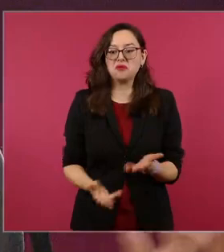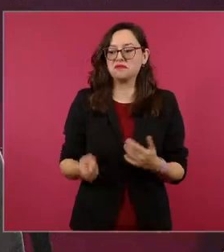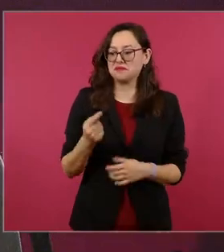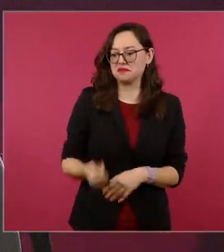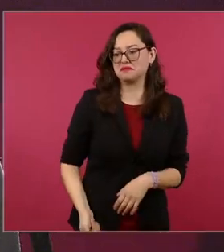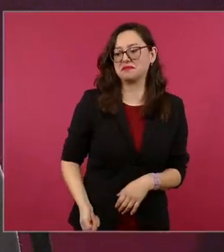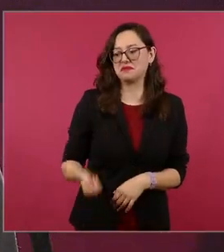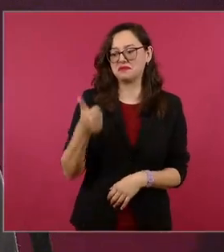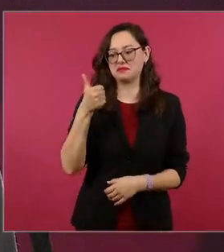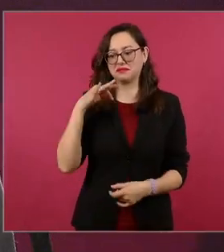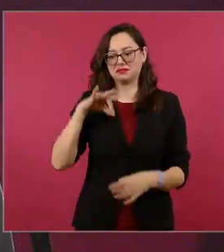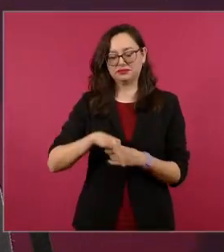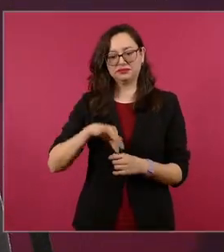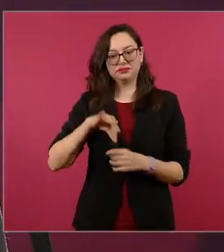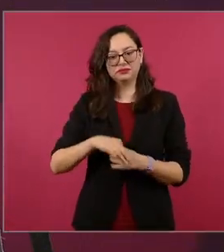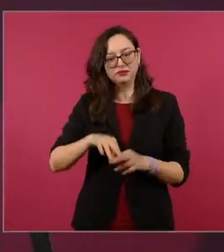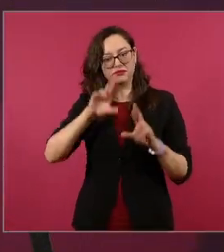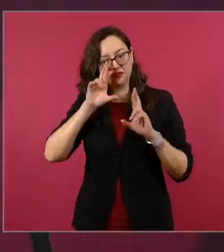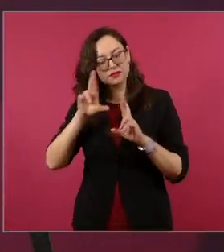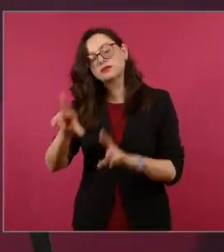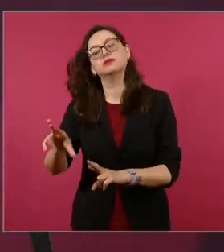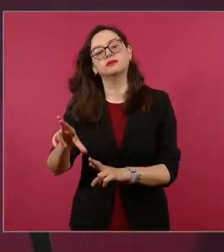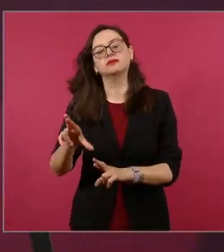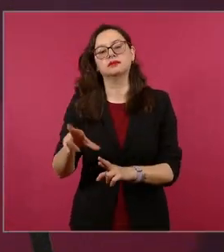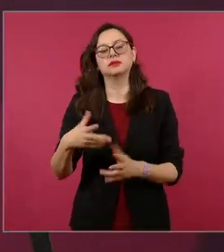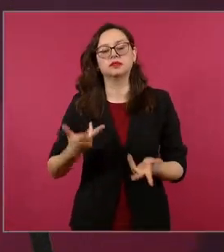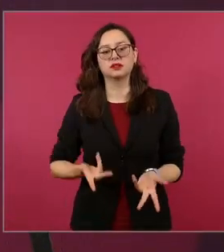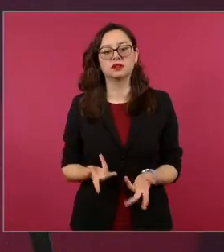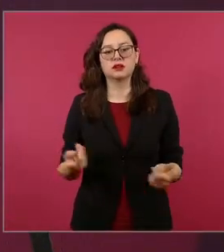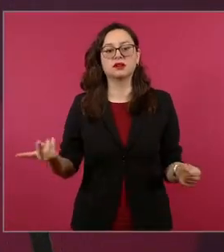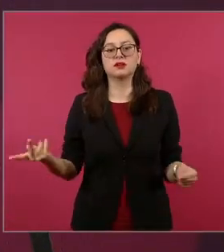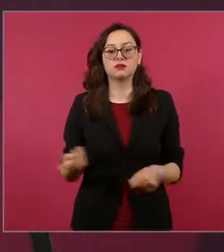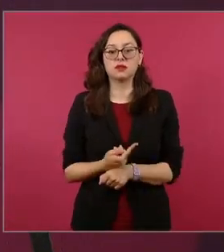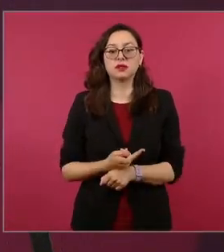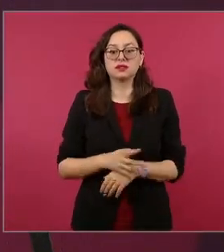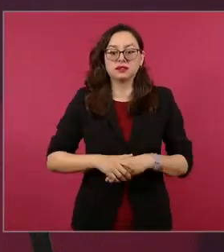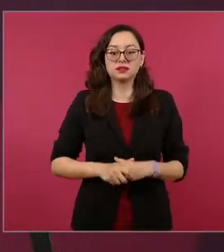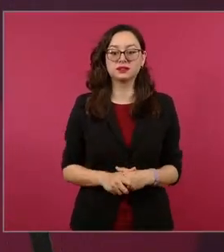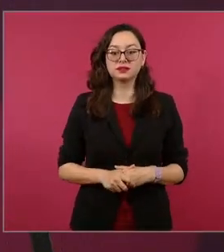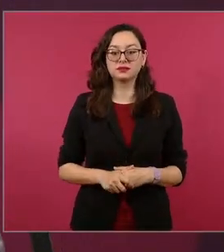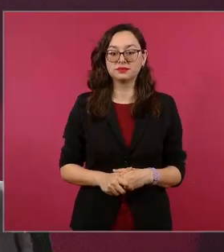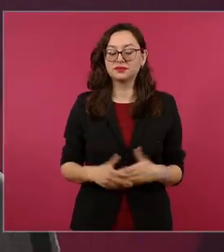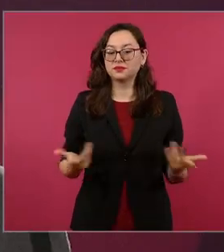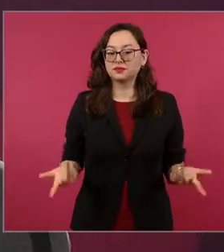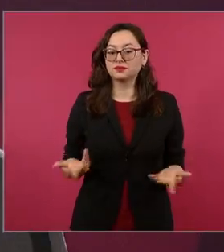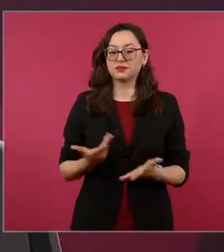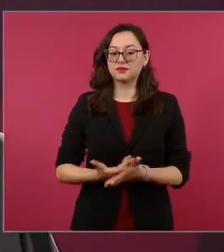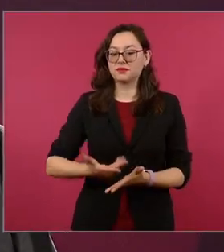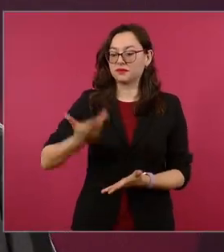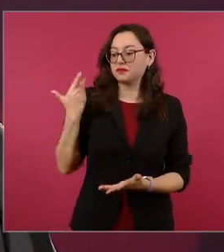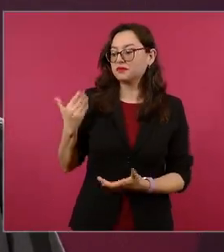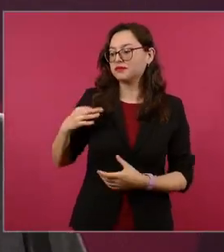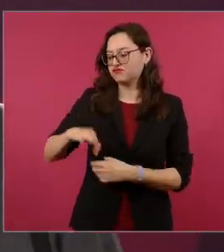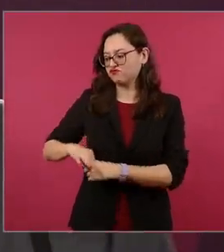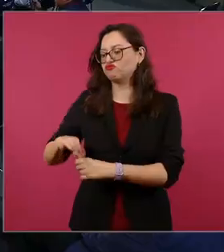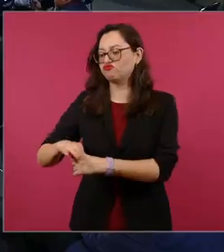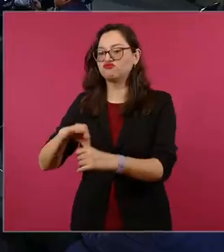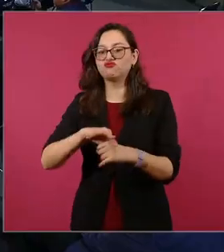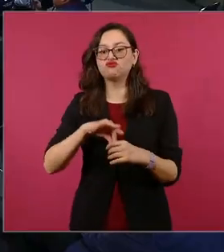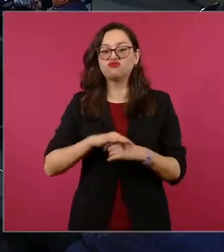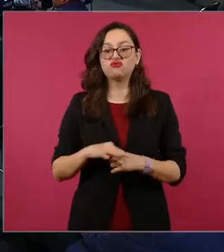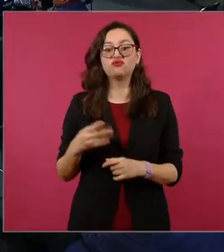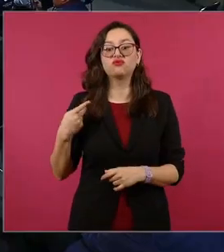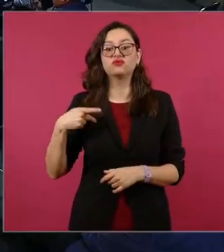Porque ¿qué democracia había antes si ellos controlaban, los oligarcas de